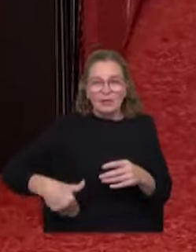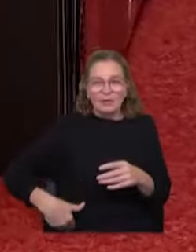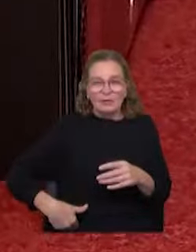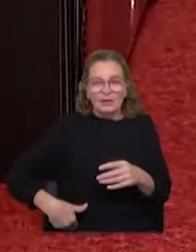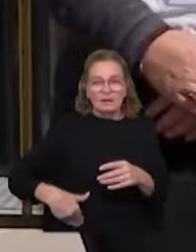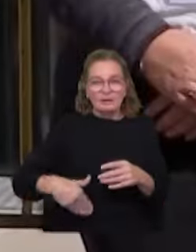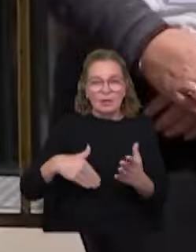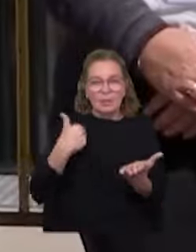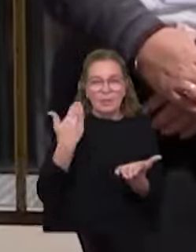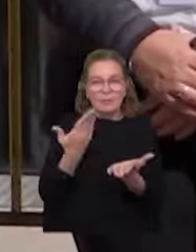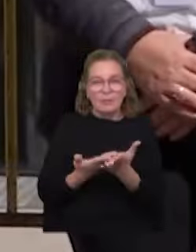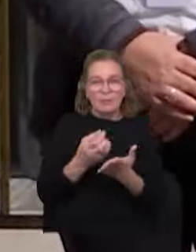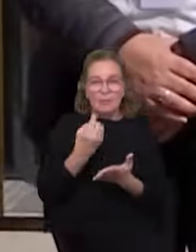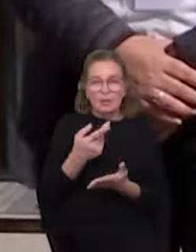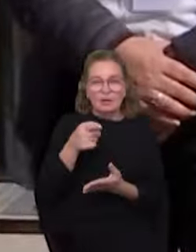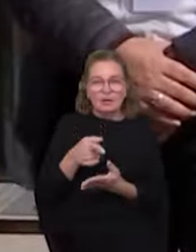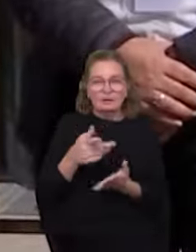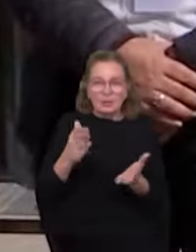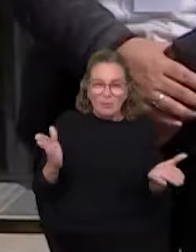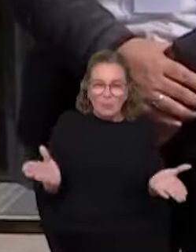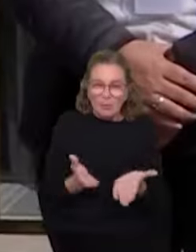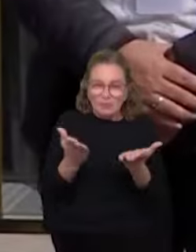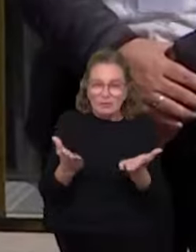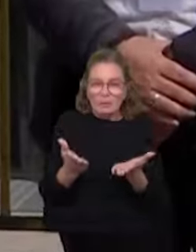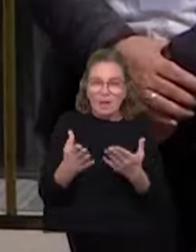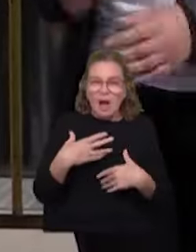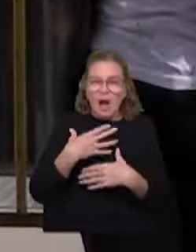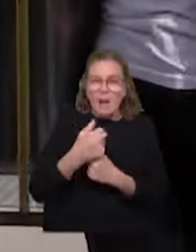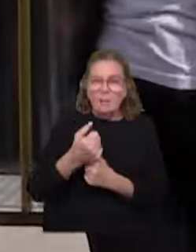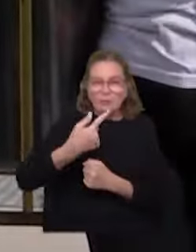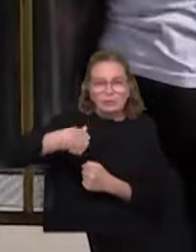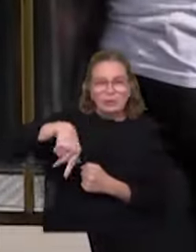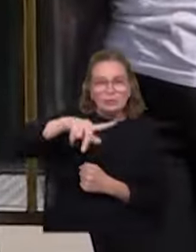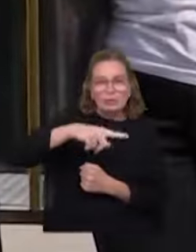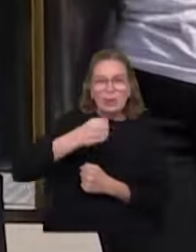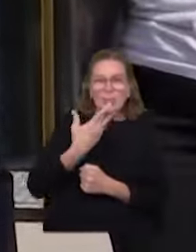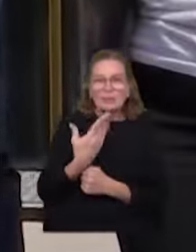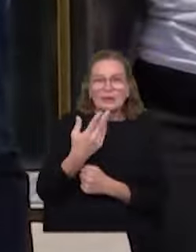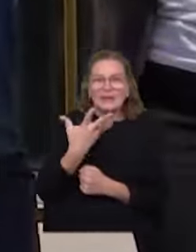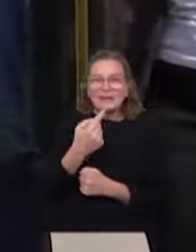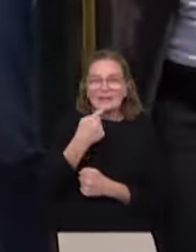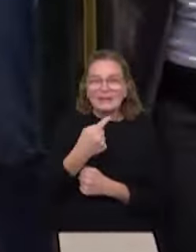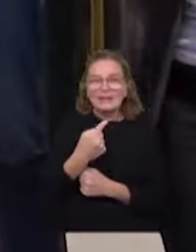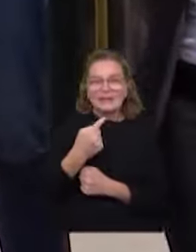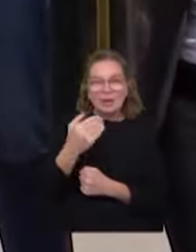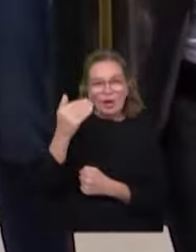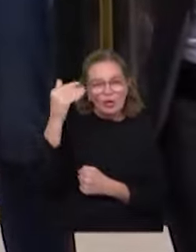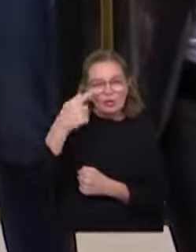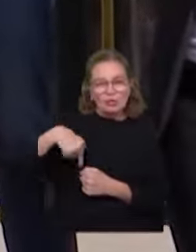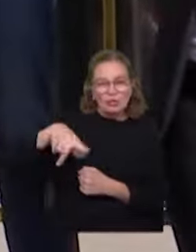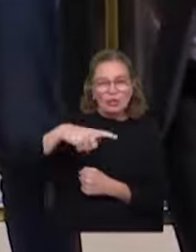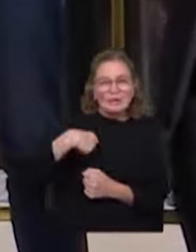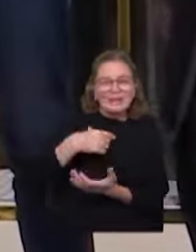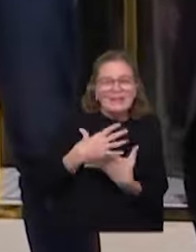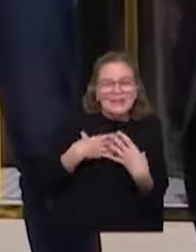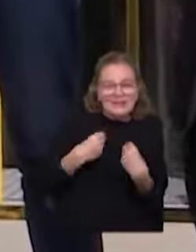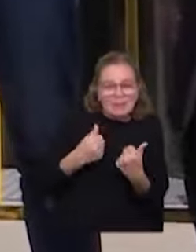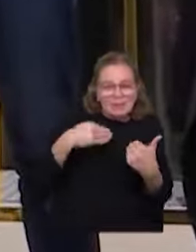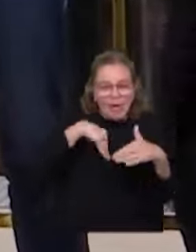sobre la propuesta Y por qué tiene esta iniciativa tanto respaldo popular porque interpreta la conciencia de clase y el sentimiento